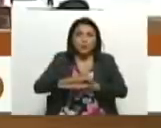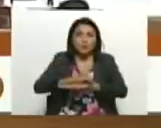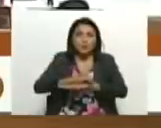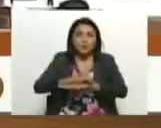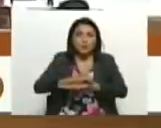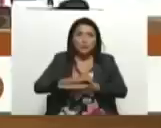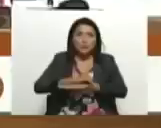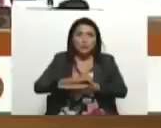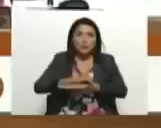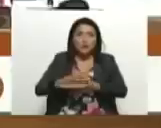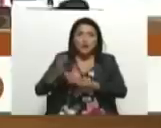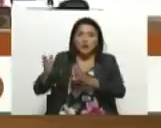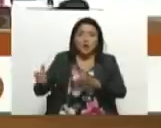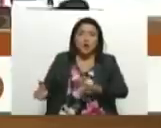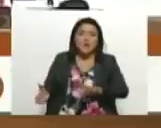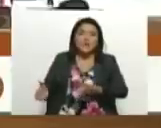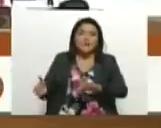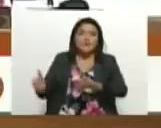edificios y